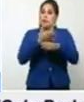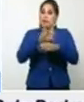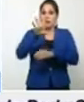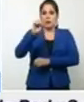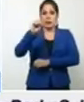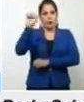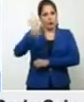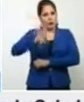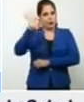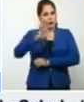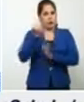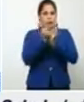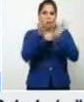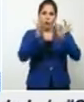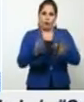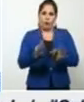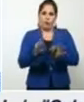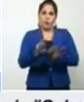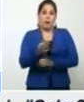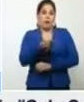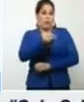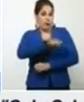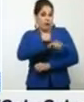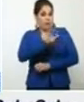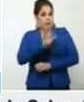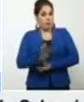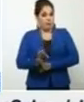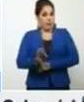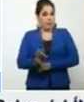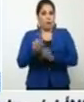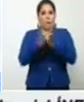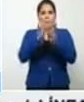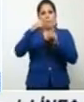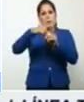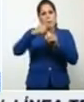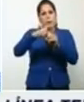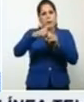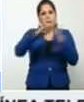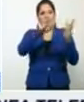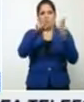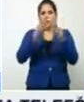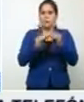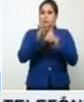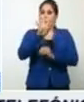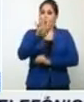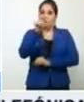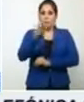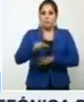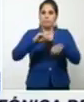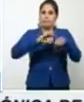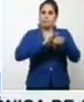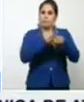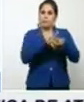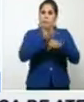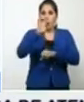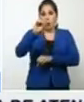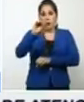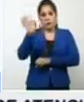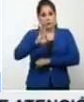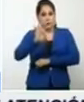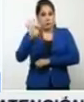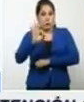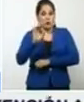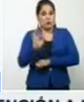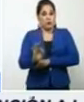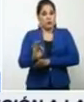casos confirmados en la jornada de ayer. Matanzas con un total de 4 casos, el 40%. Y ya